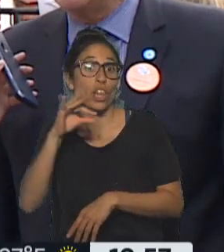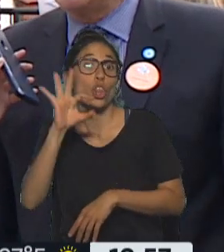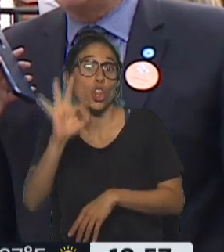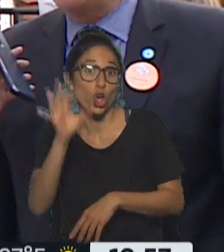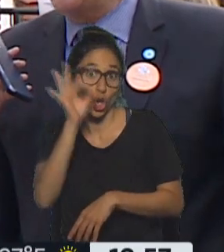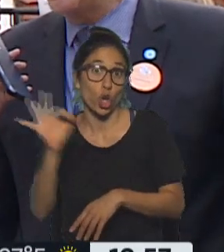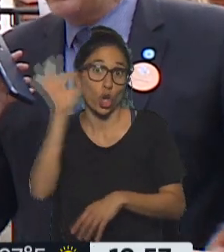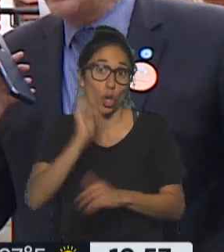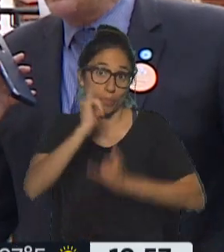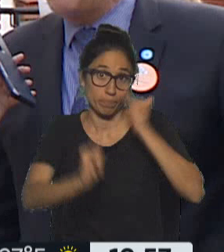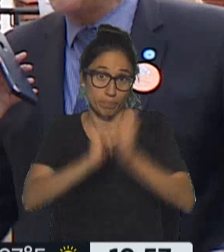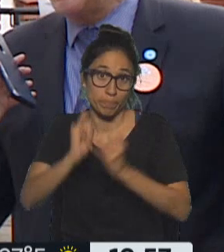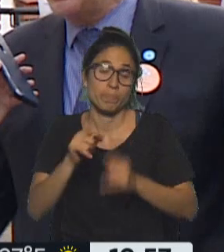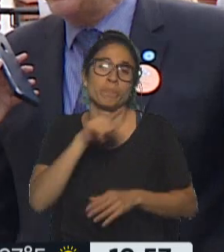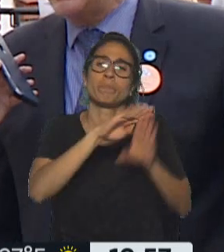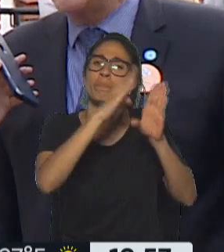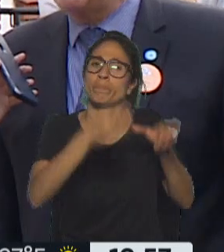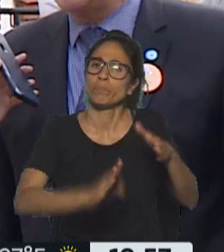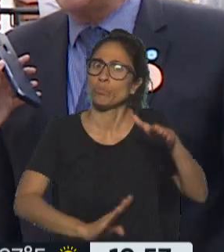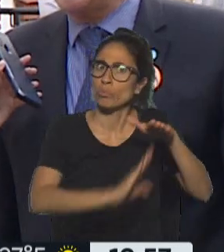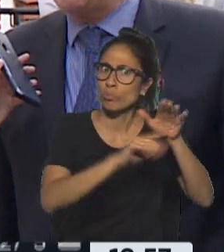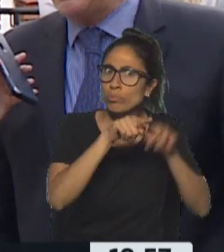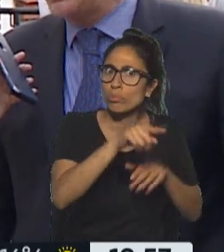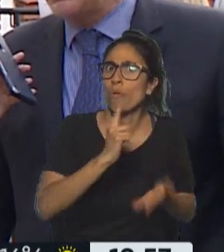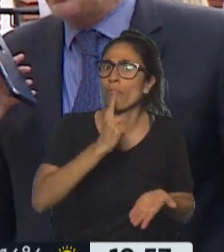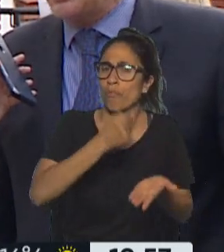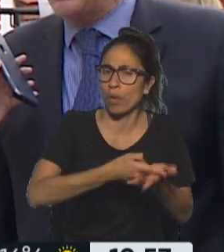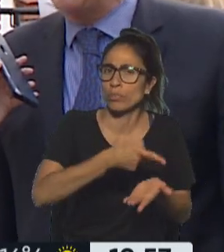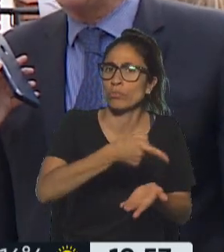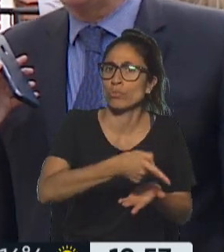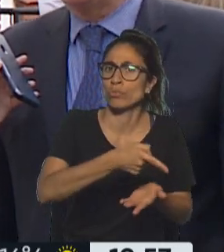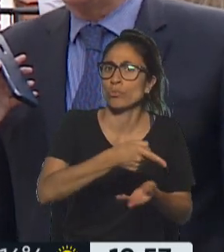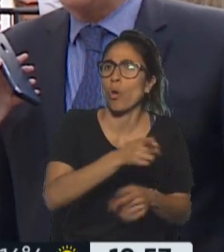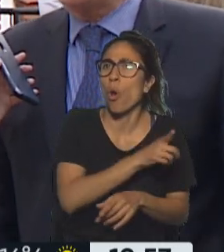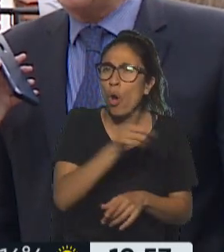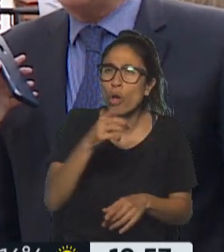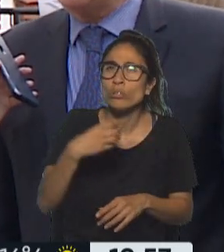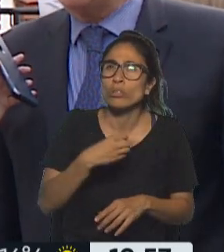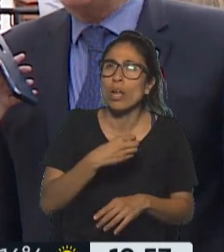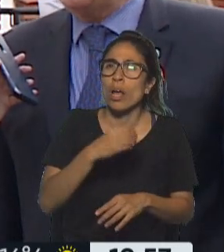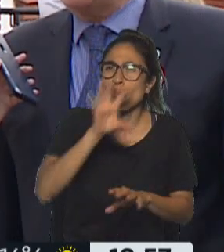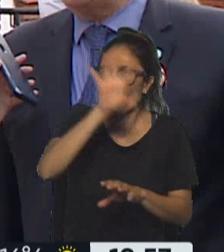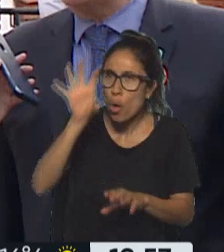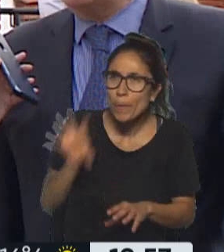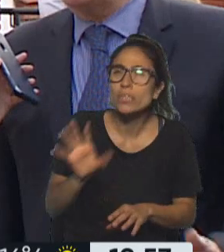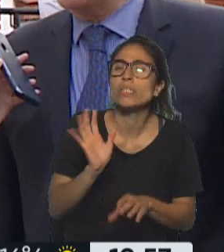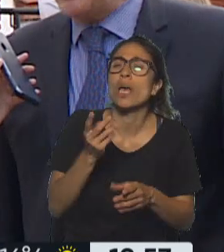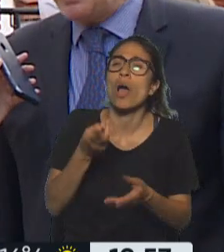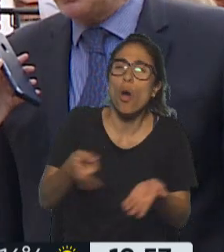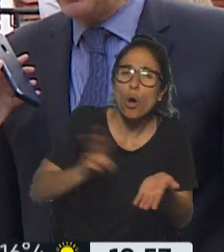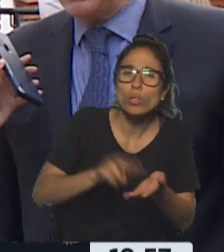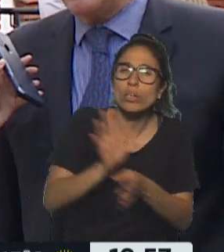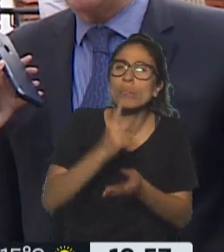La Corte Suprema, en un fallo arbitrario en contra de las provincias, vuelve a decidir